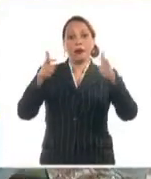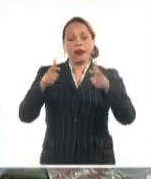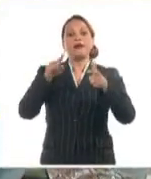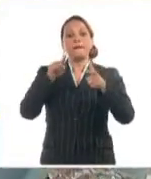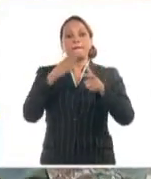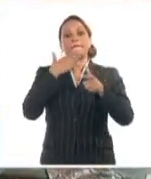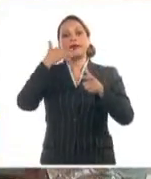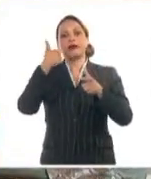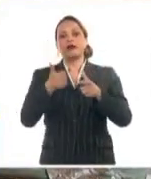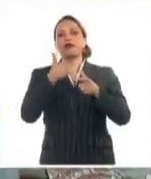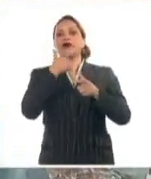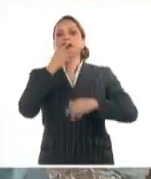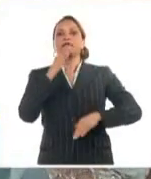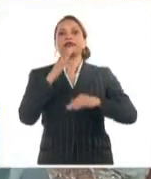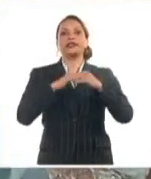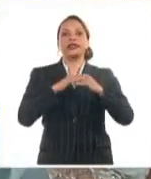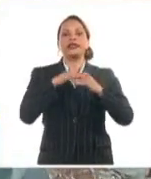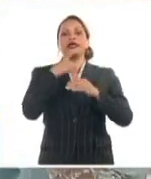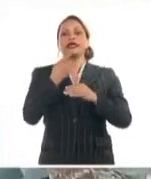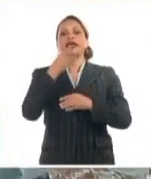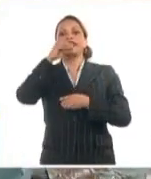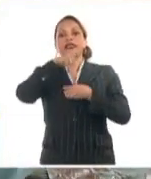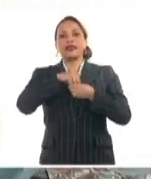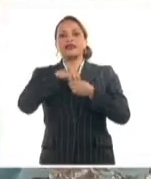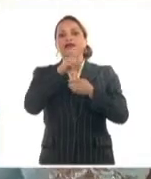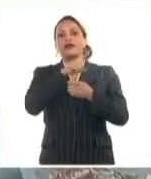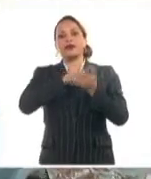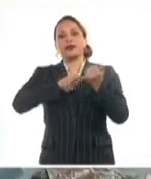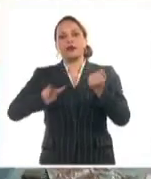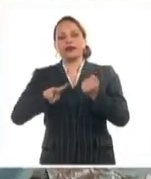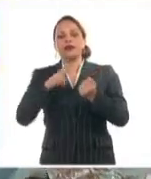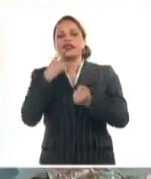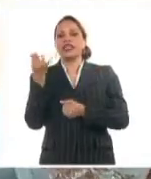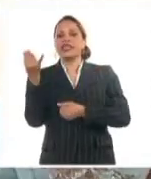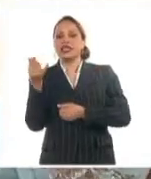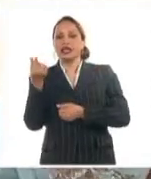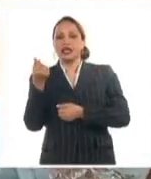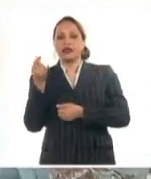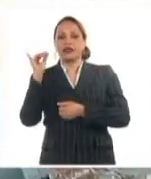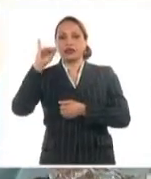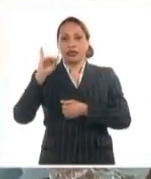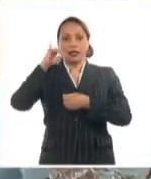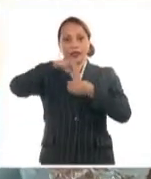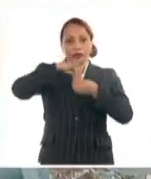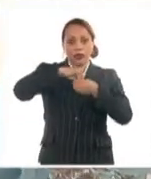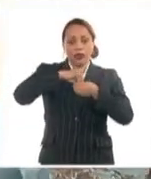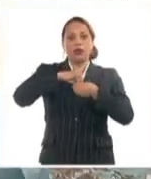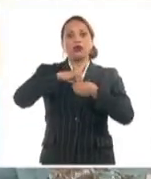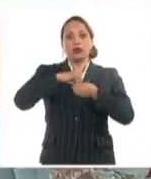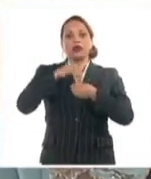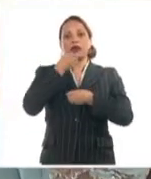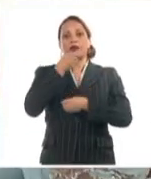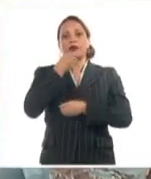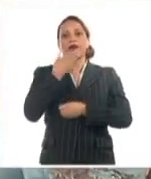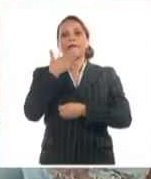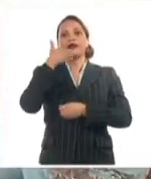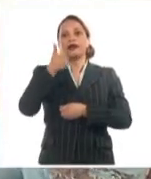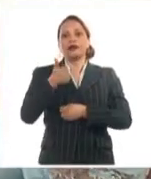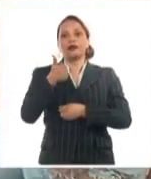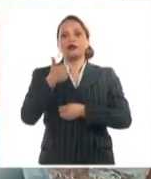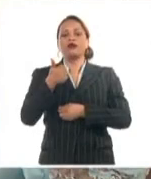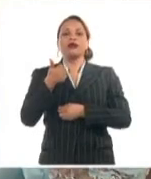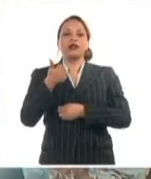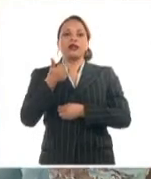de gestionar, de tener mayor capacidad de generar ingresos, que vaya disminuyendo ese déficit, que en su momento pueda